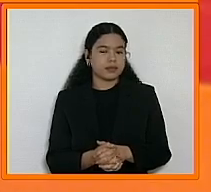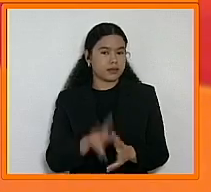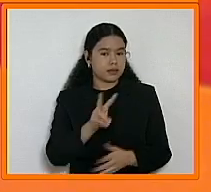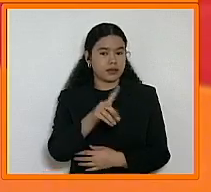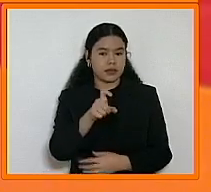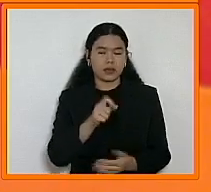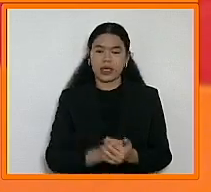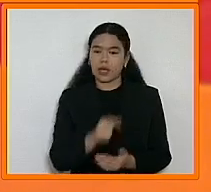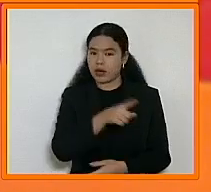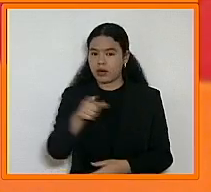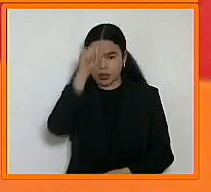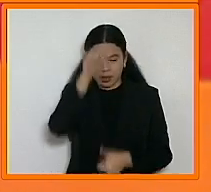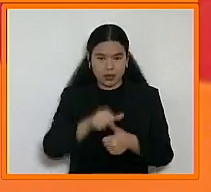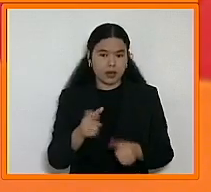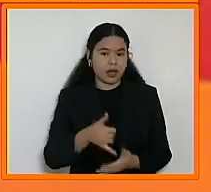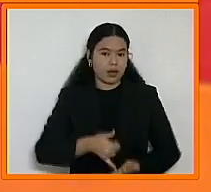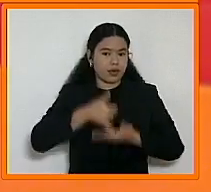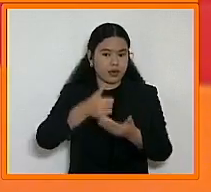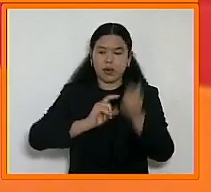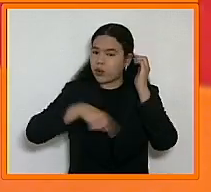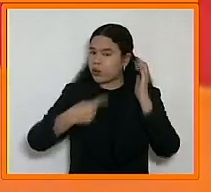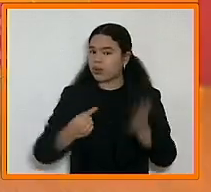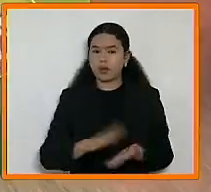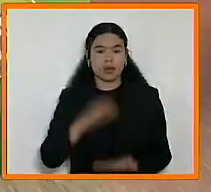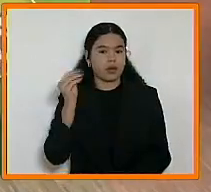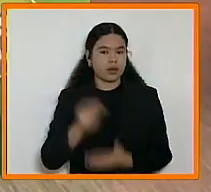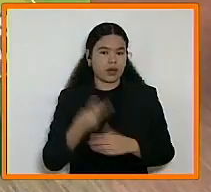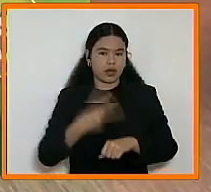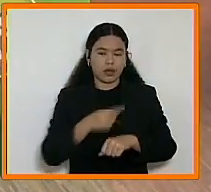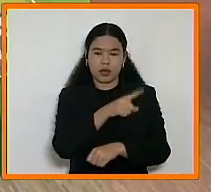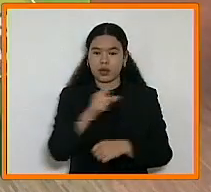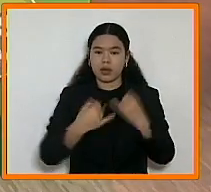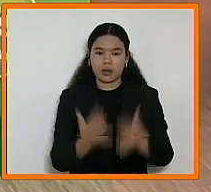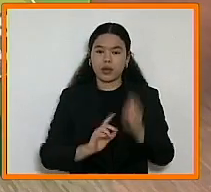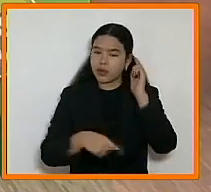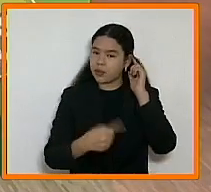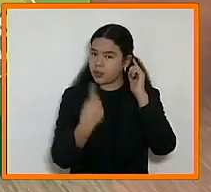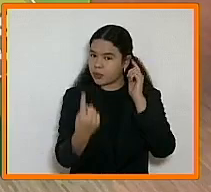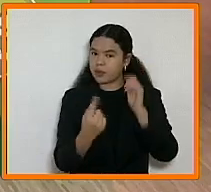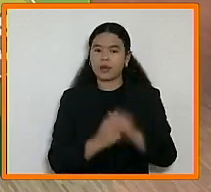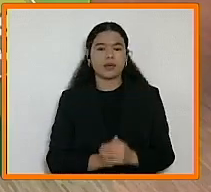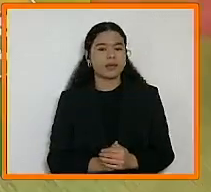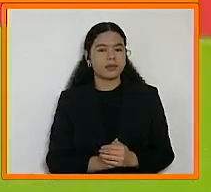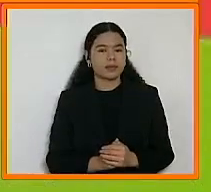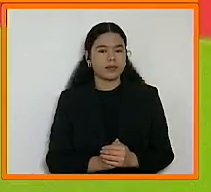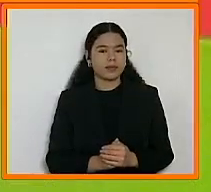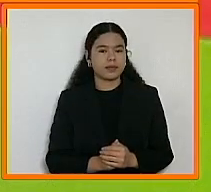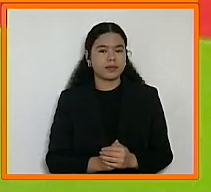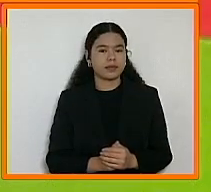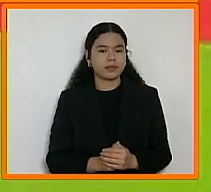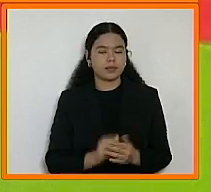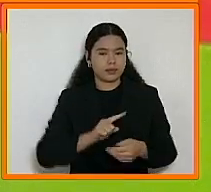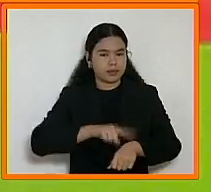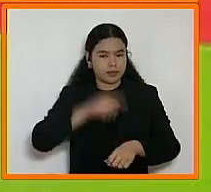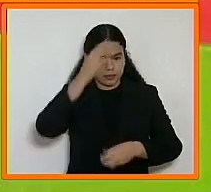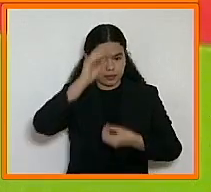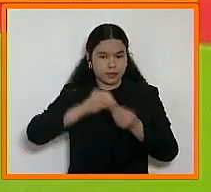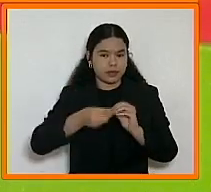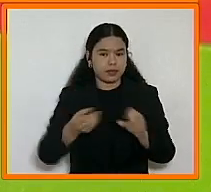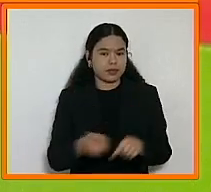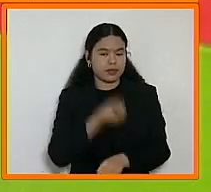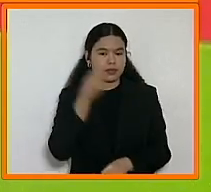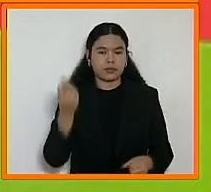2X. Y recuerda, tu premio en diaria se multiplica por 2. Si eres jugador para más 1, es momento de conocer tu